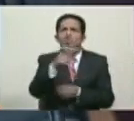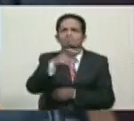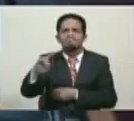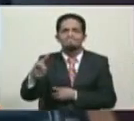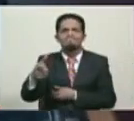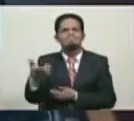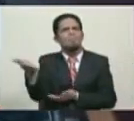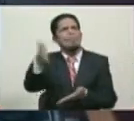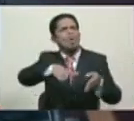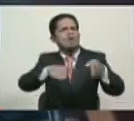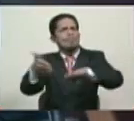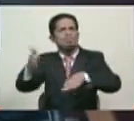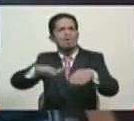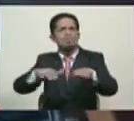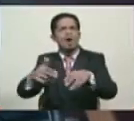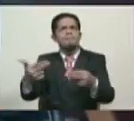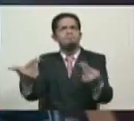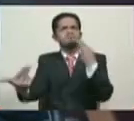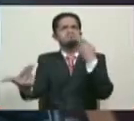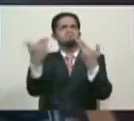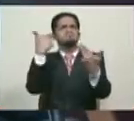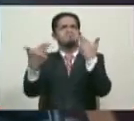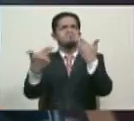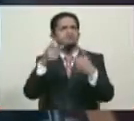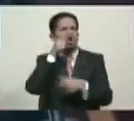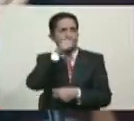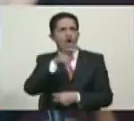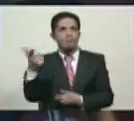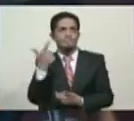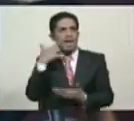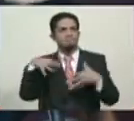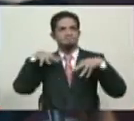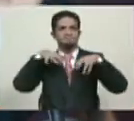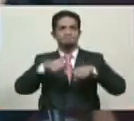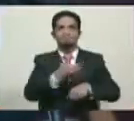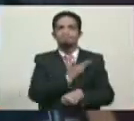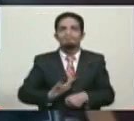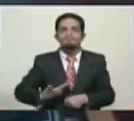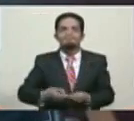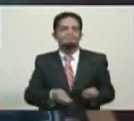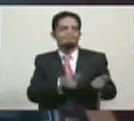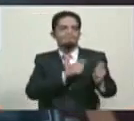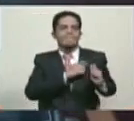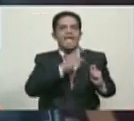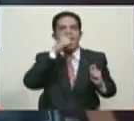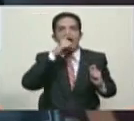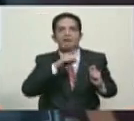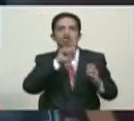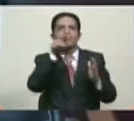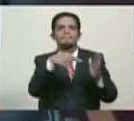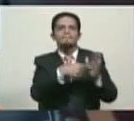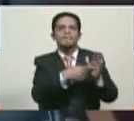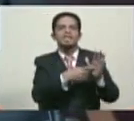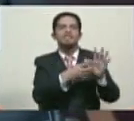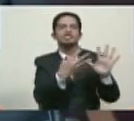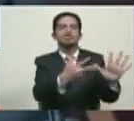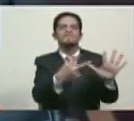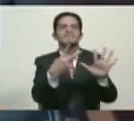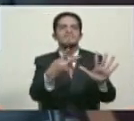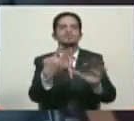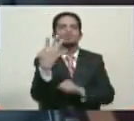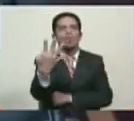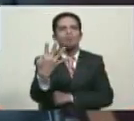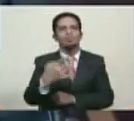balas asesinas de aquel mismo hombre que tomó posesión presidencial en el año 1974. No fue